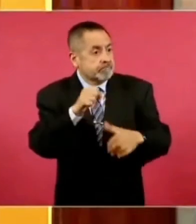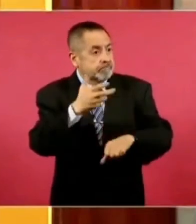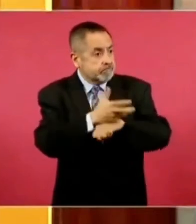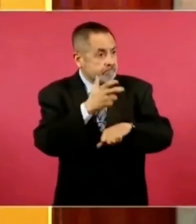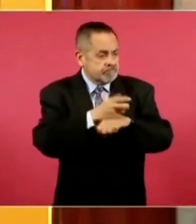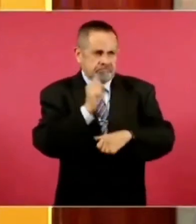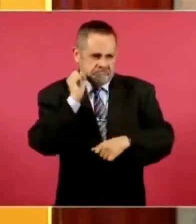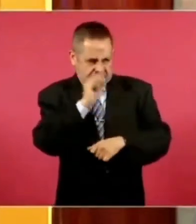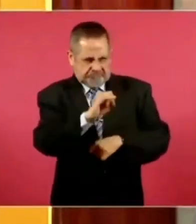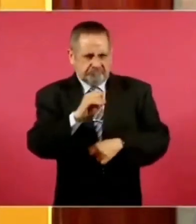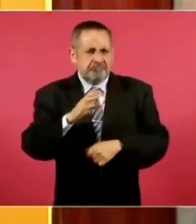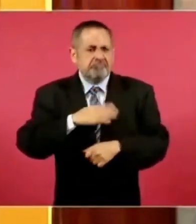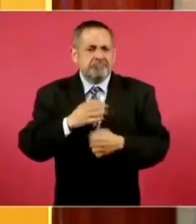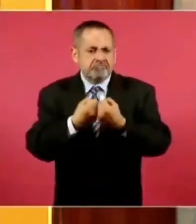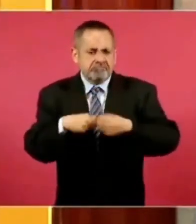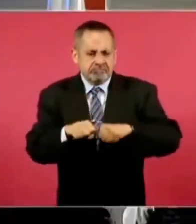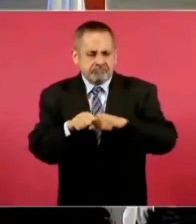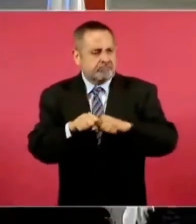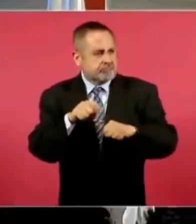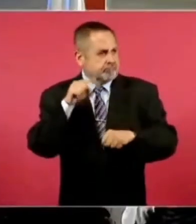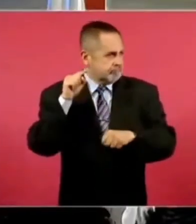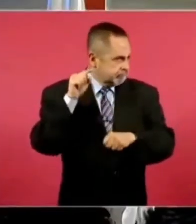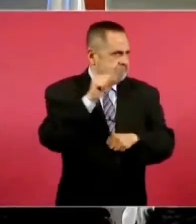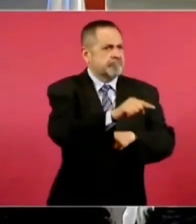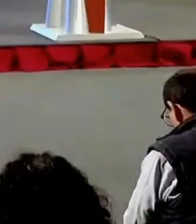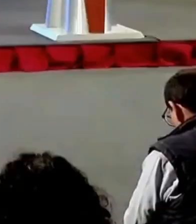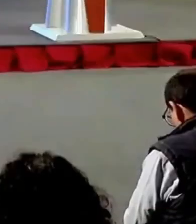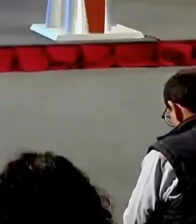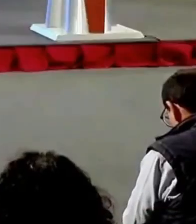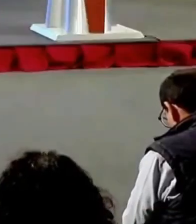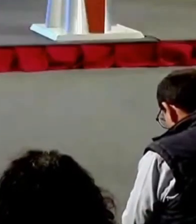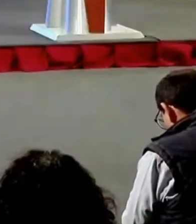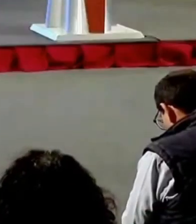o en su producción de energía eléctrica,